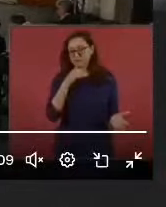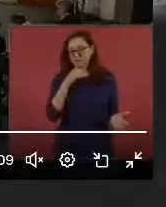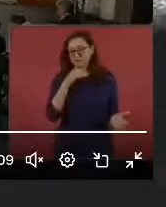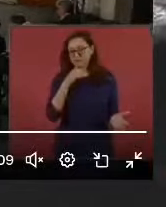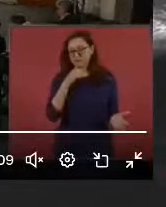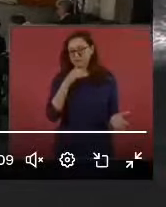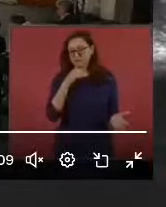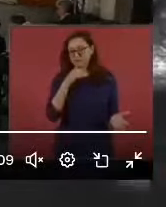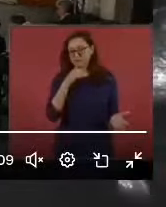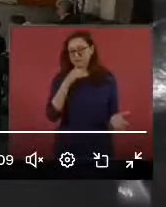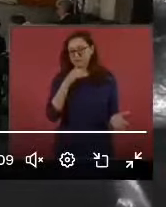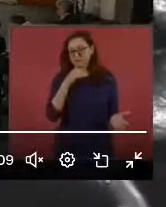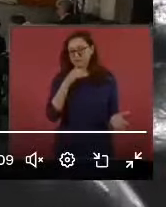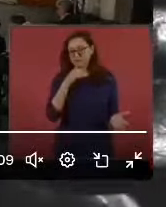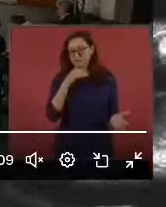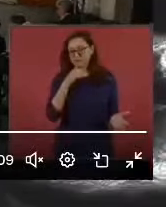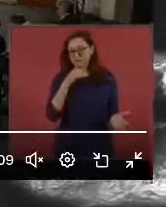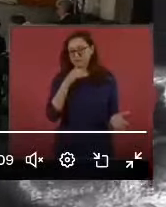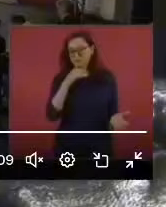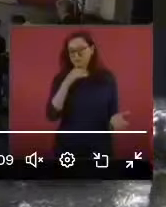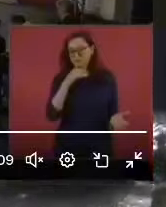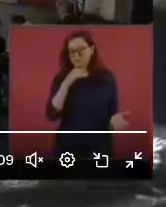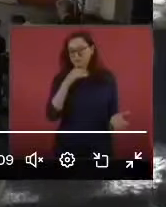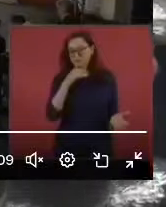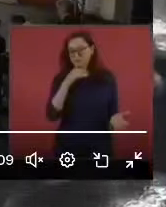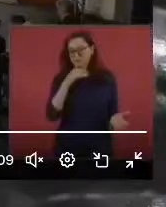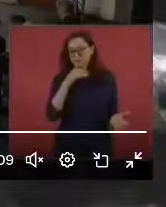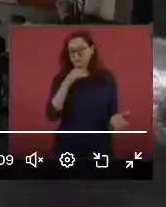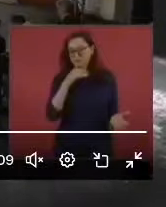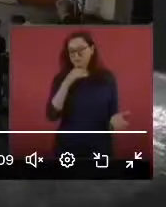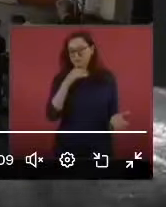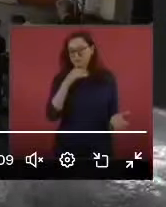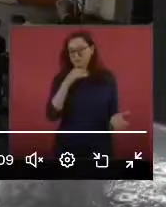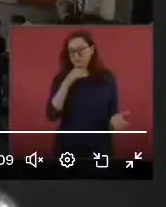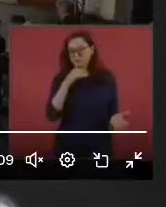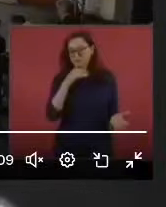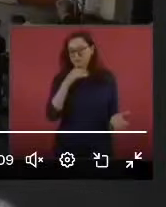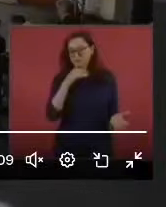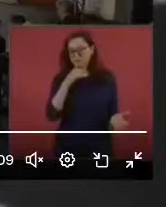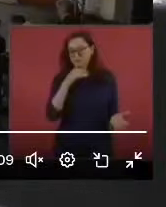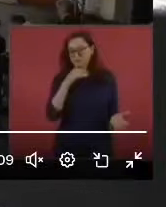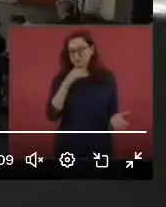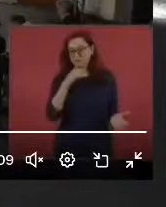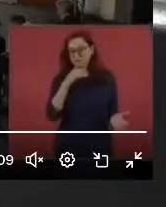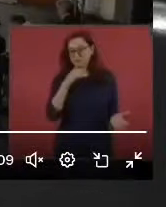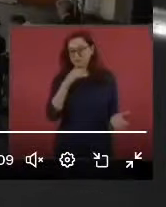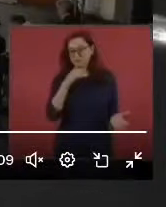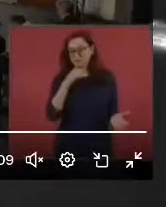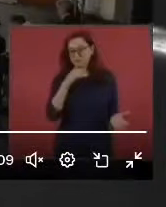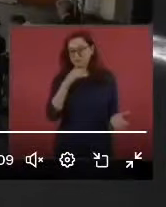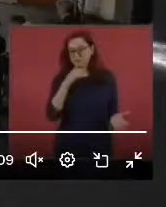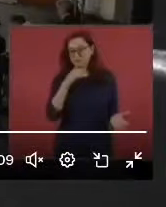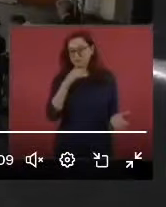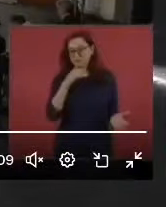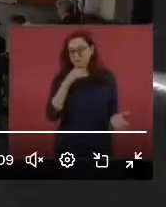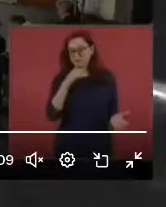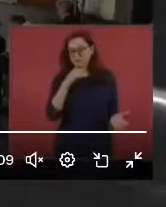Eso es lo que estamos viendo, y no solamente ha sido ahí, han intervenido en otro tipo de situaciones o simplemente, ¿qué es lo que